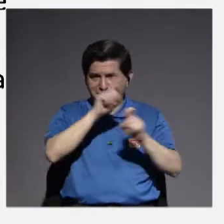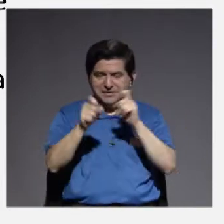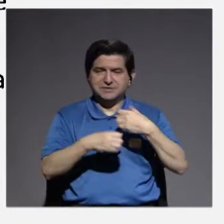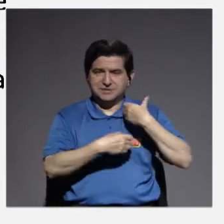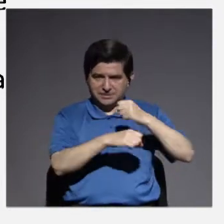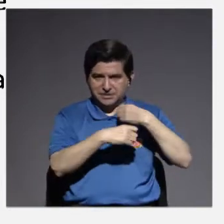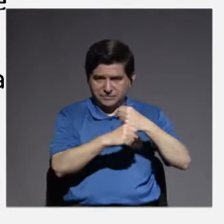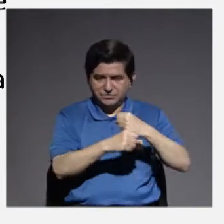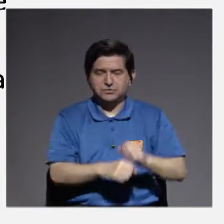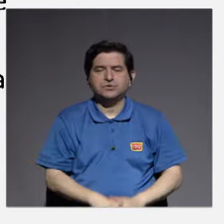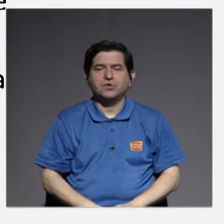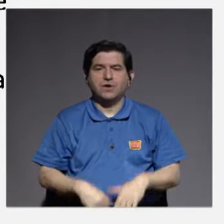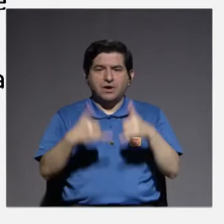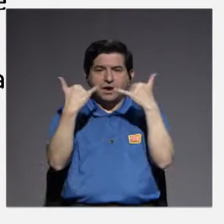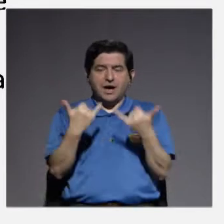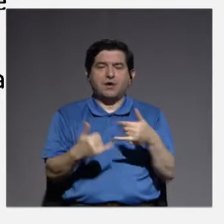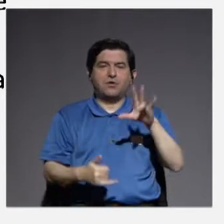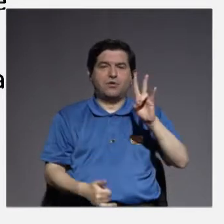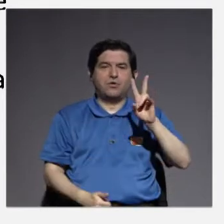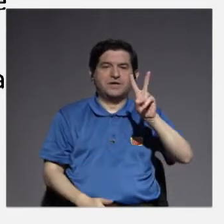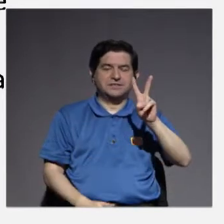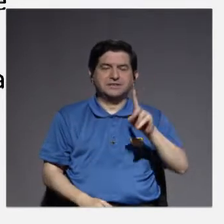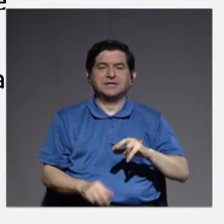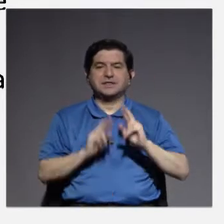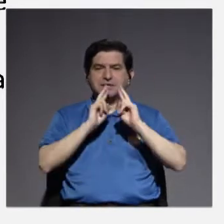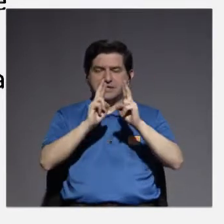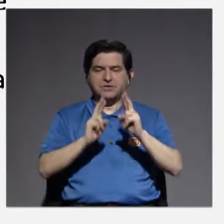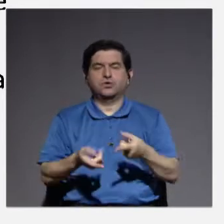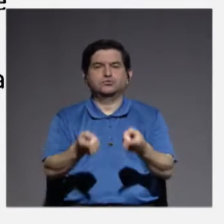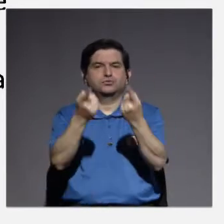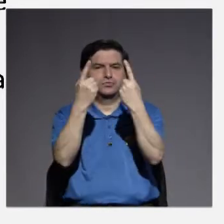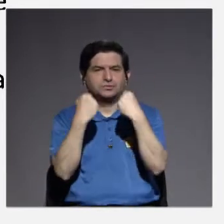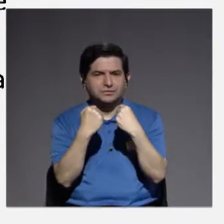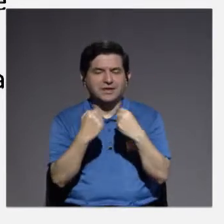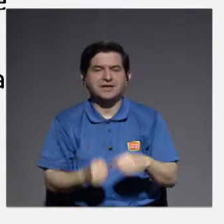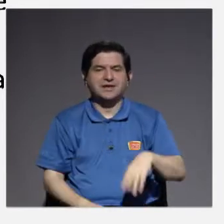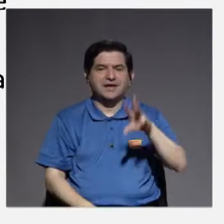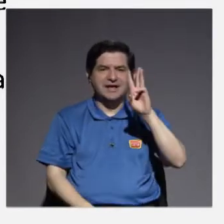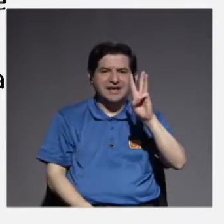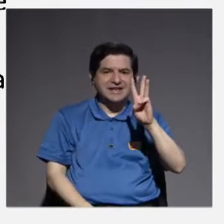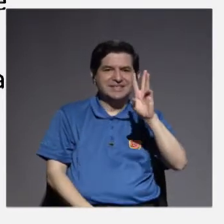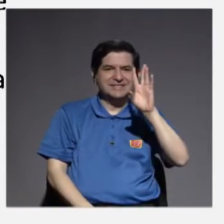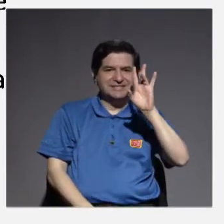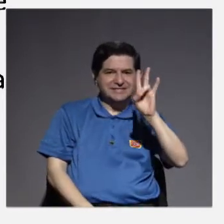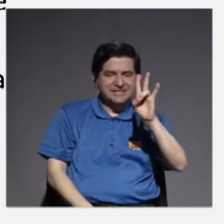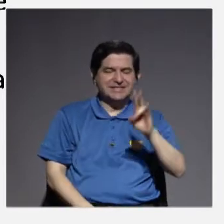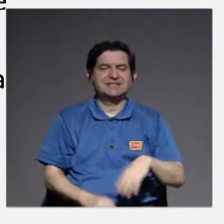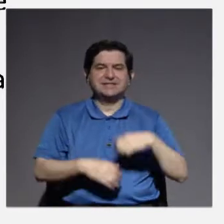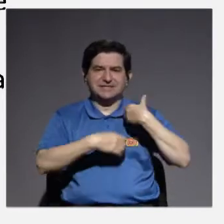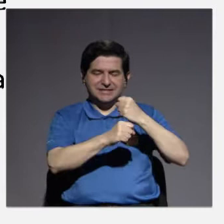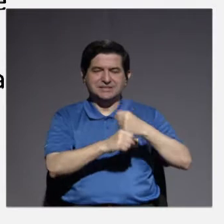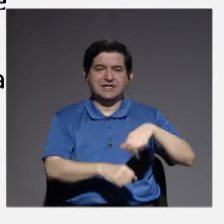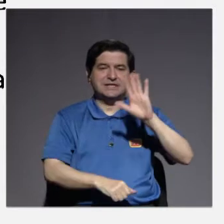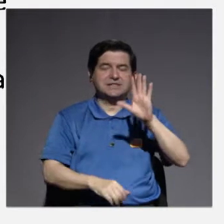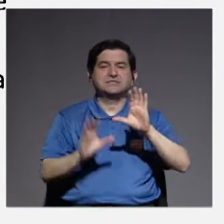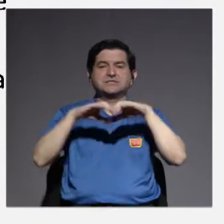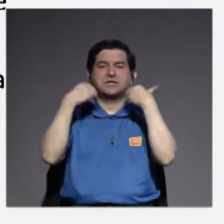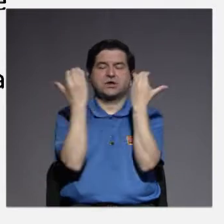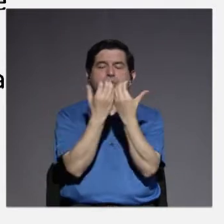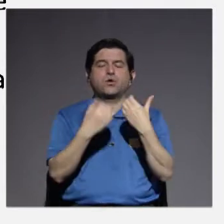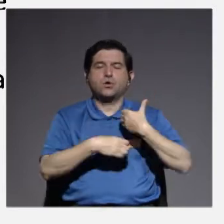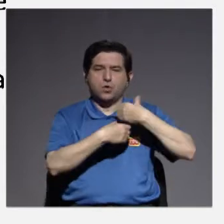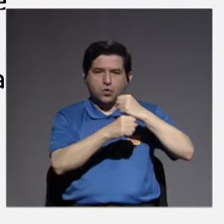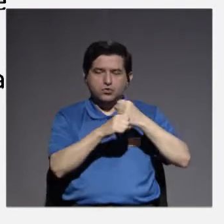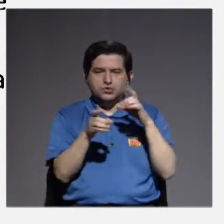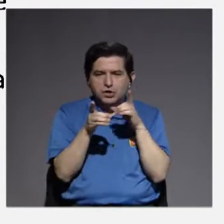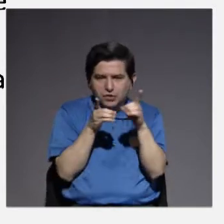se logró contar con 72 respuestas que provenientes de 67 municipalidades y 5 consejos municipales de